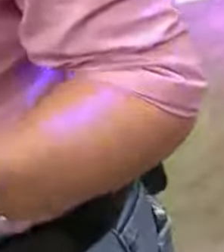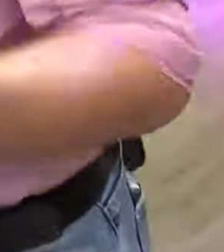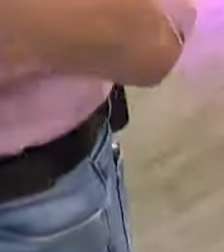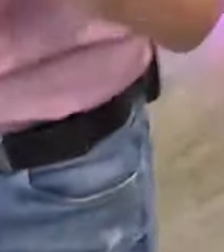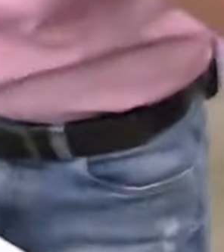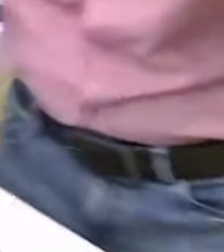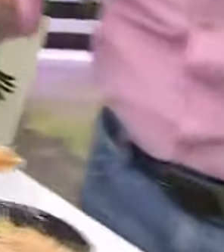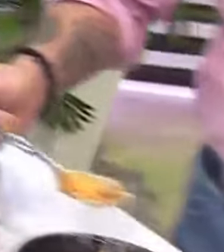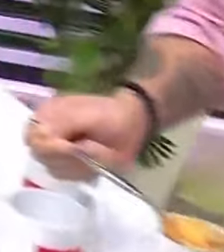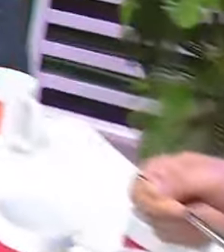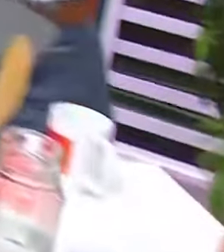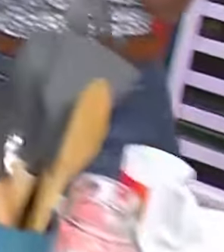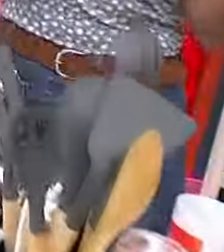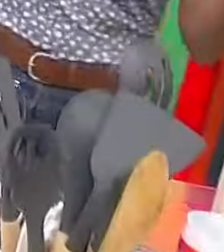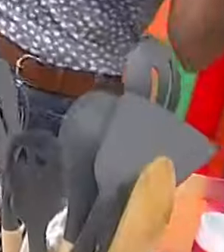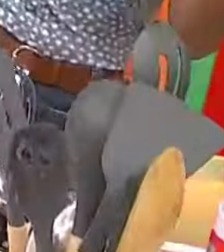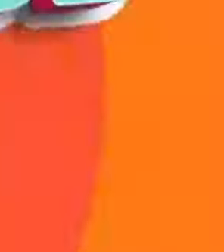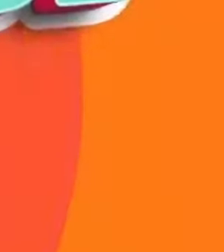semana.